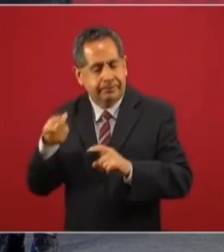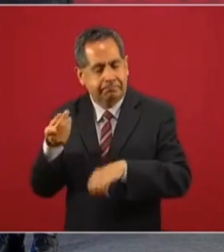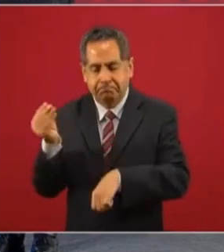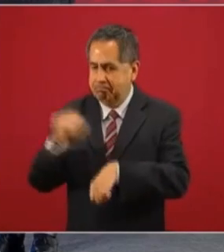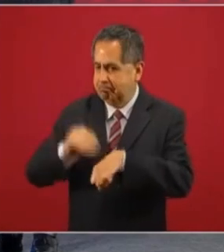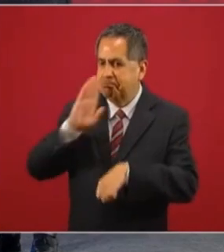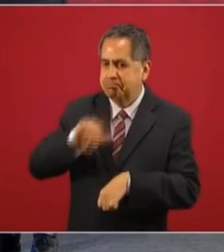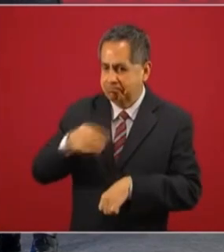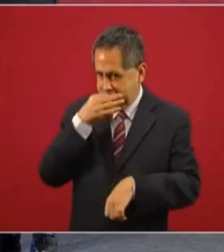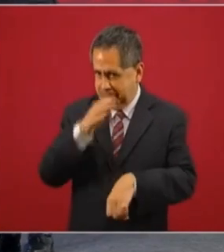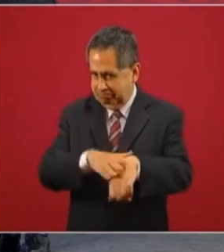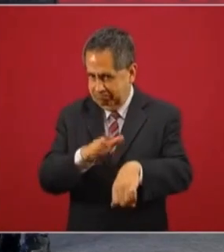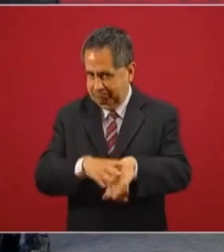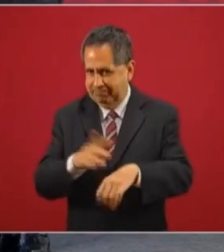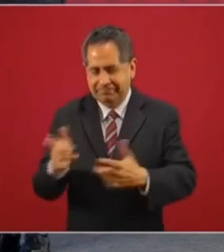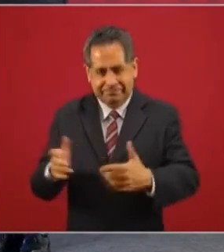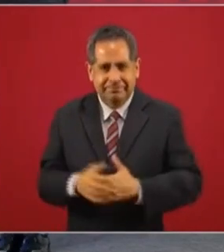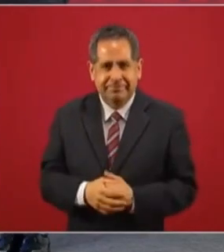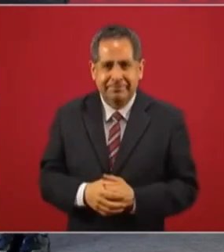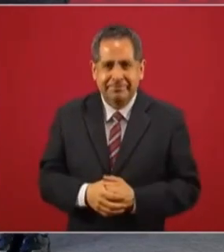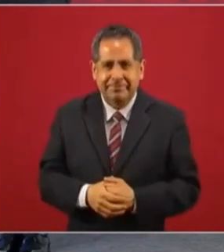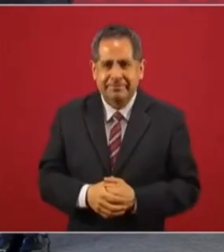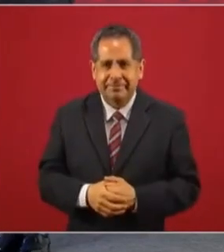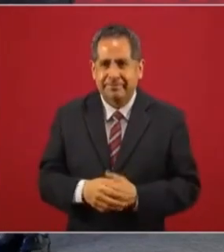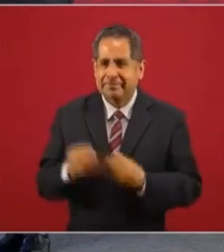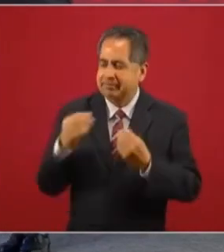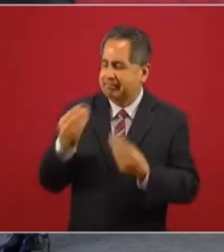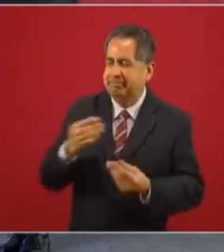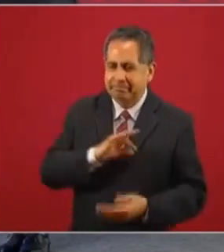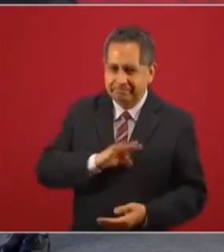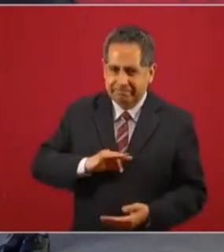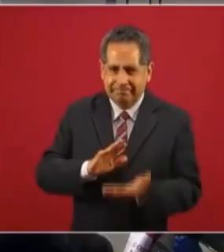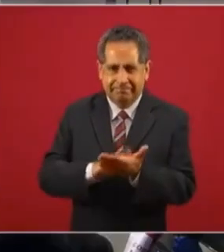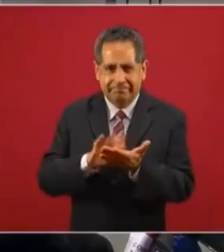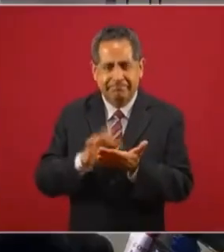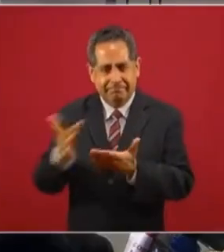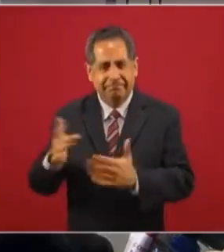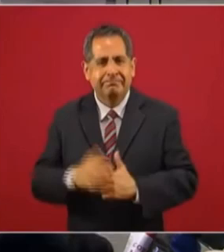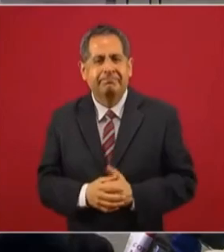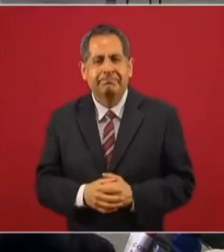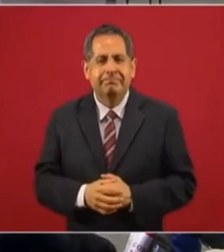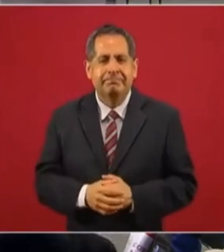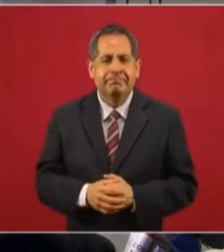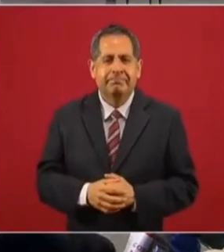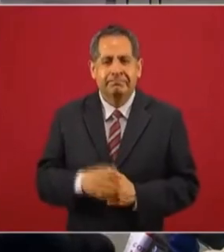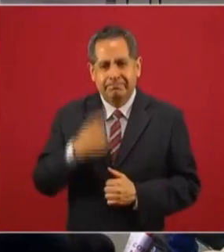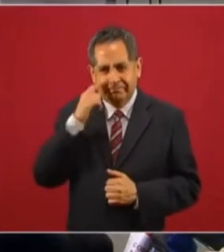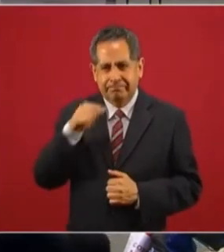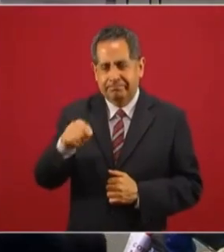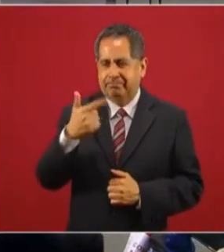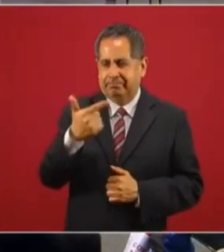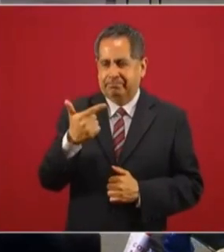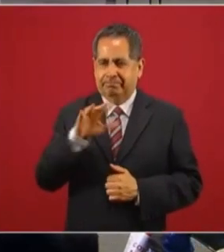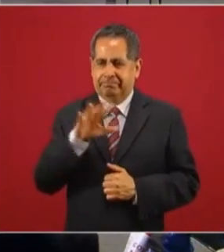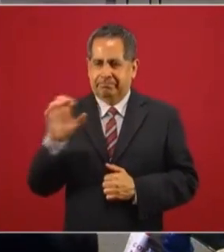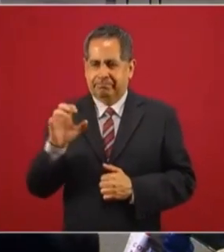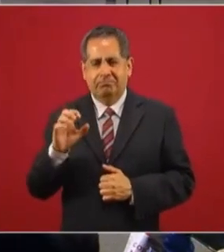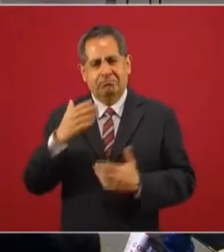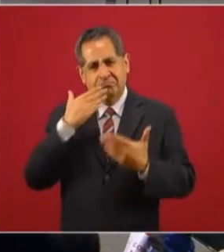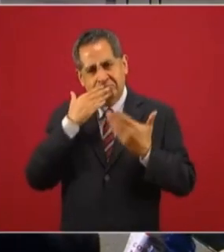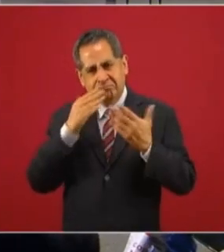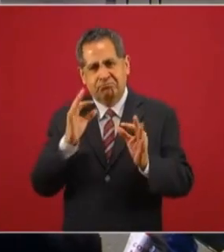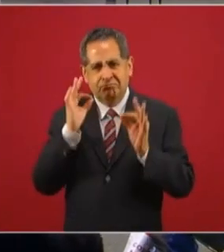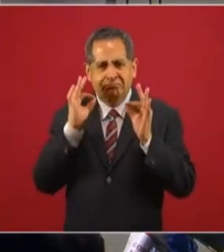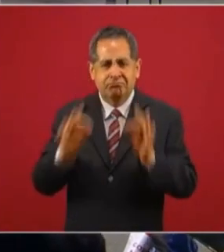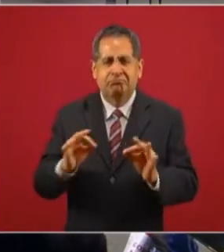mal de toda la cadena. Muchas felicidades, muchas gracias a G500 por ser la